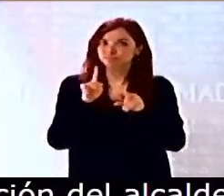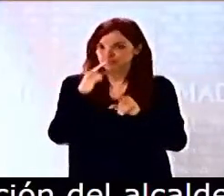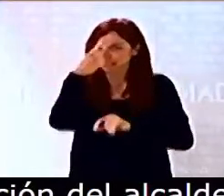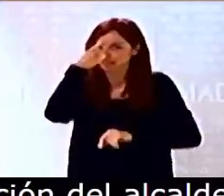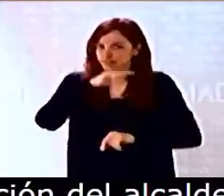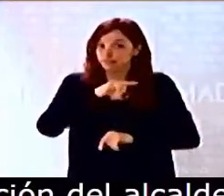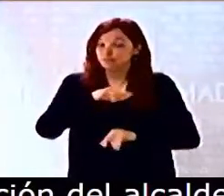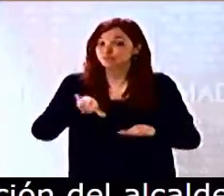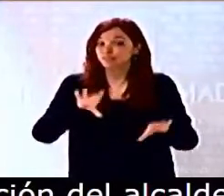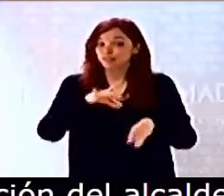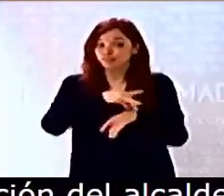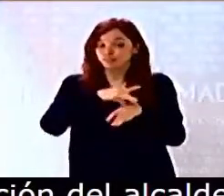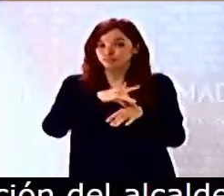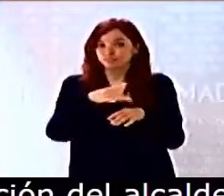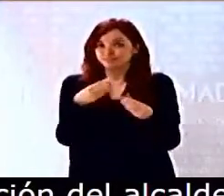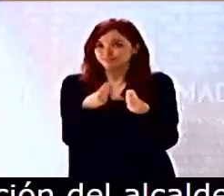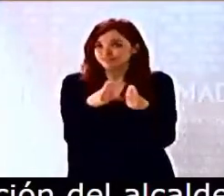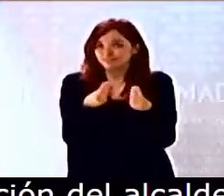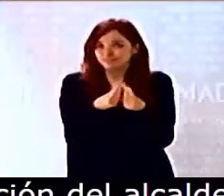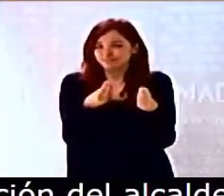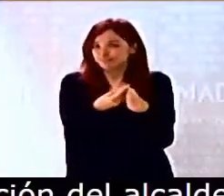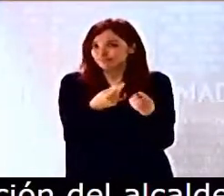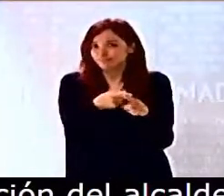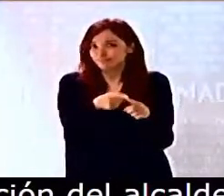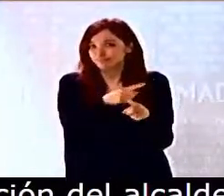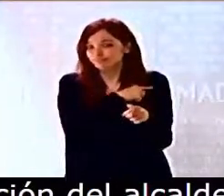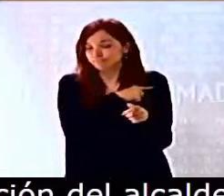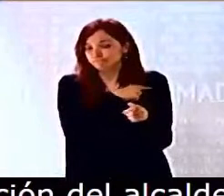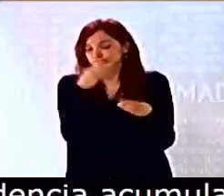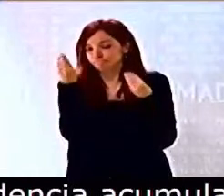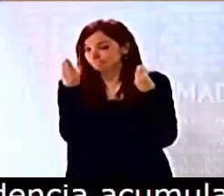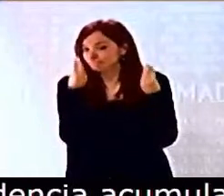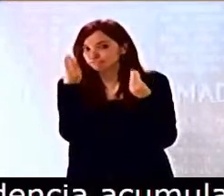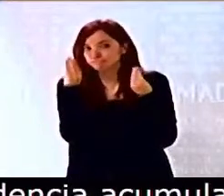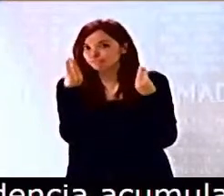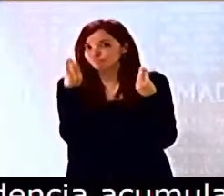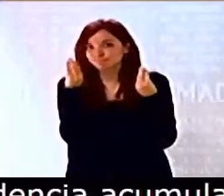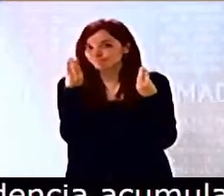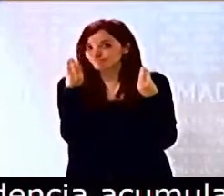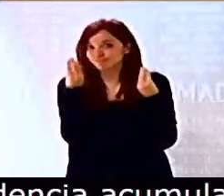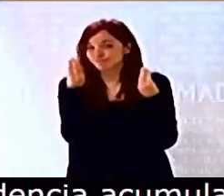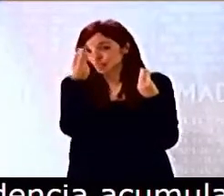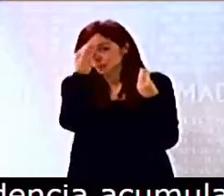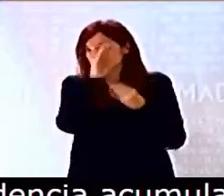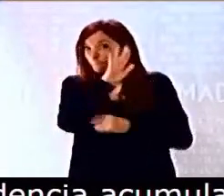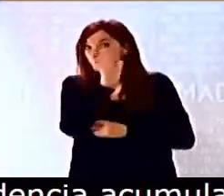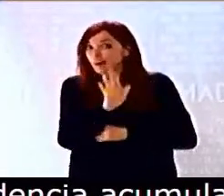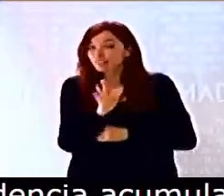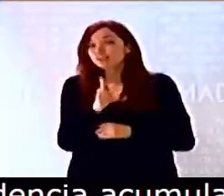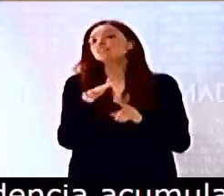pero con estas cifras de incidencia acumulada no preveemos que la situación mejore